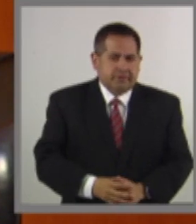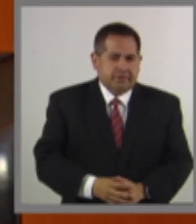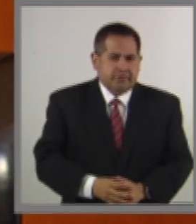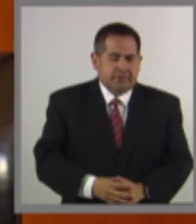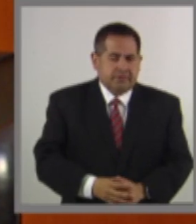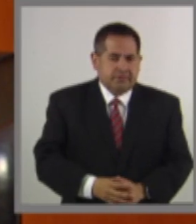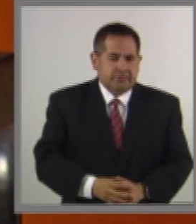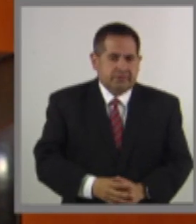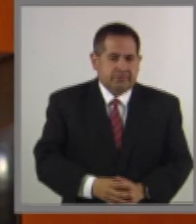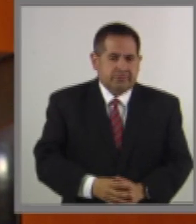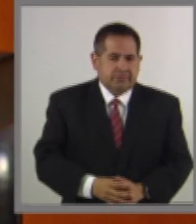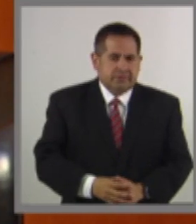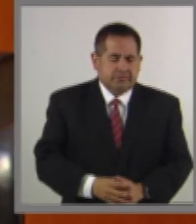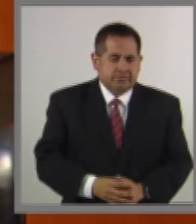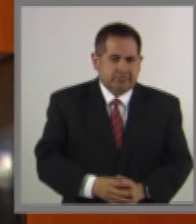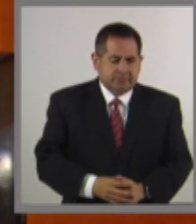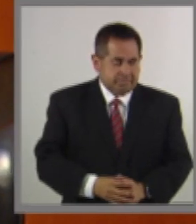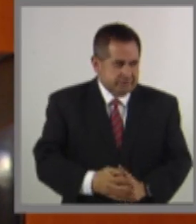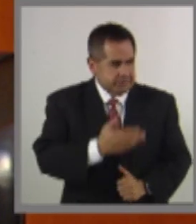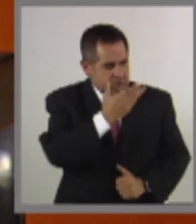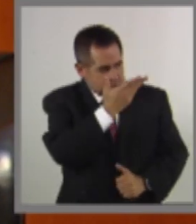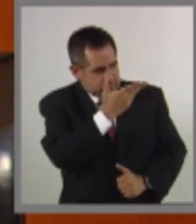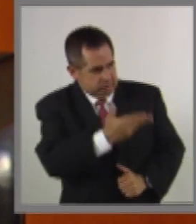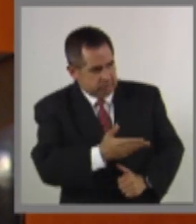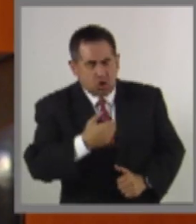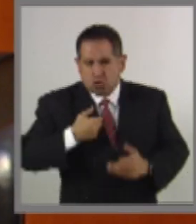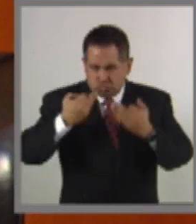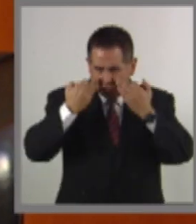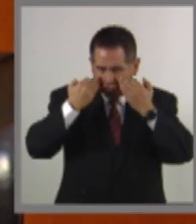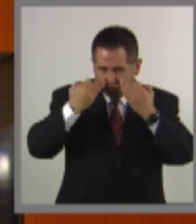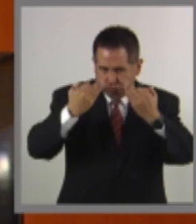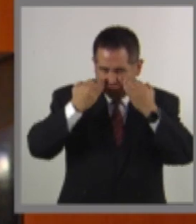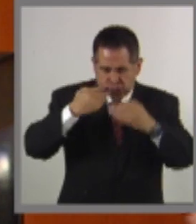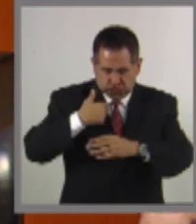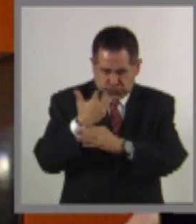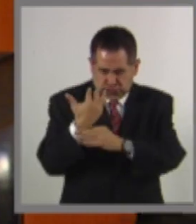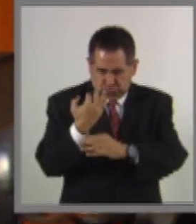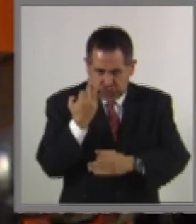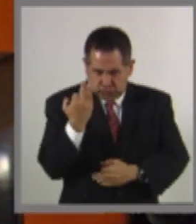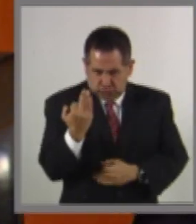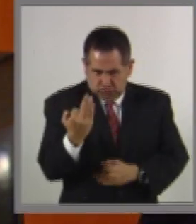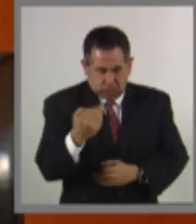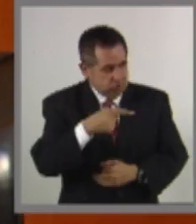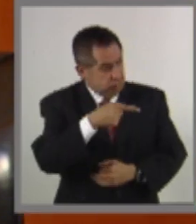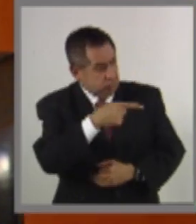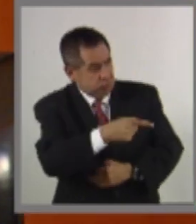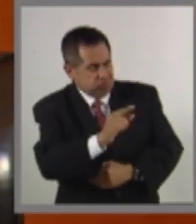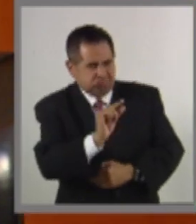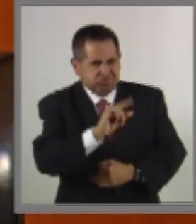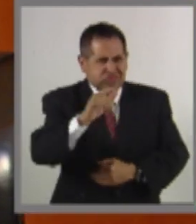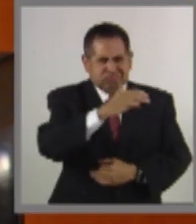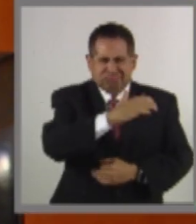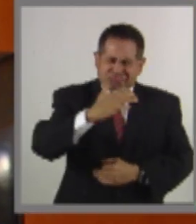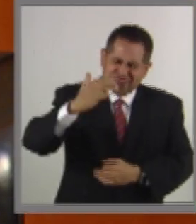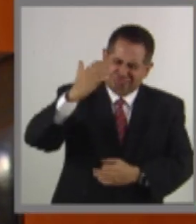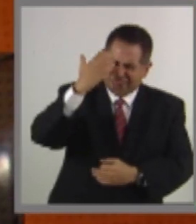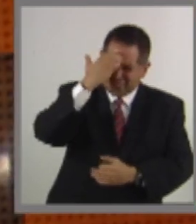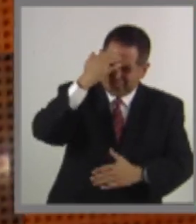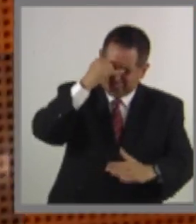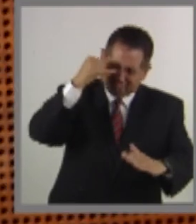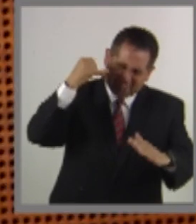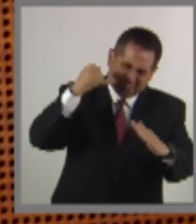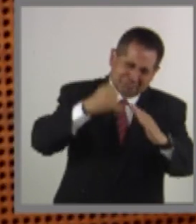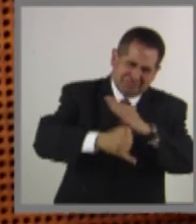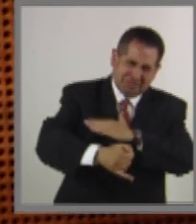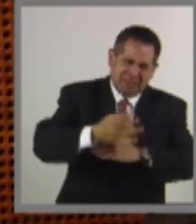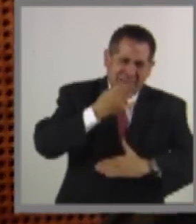Es, y me consta también, un destacado conocedor de